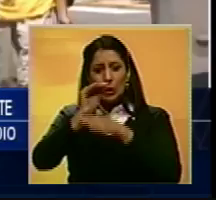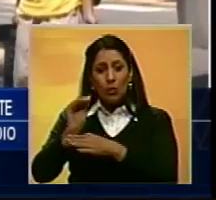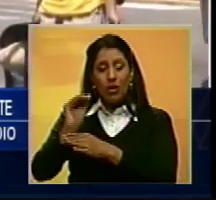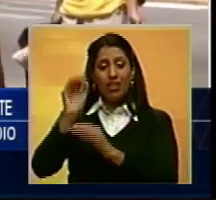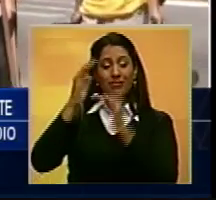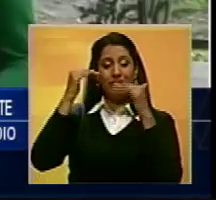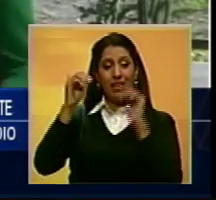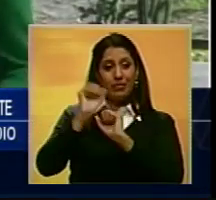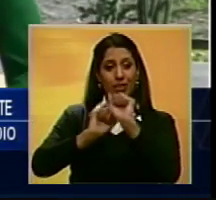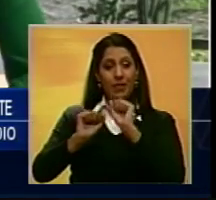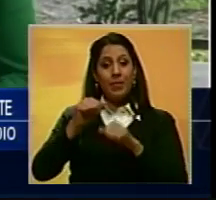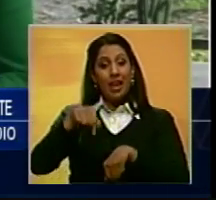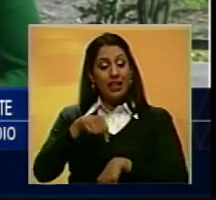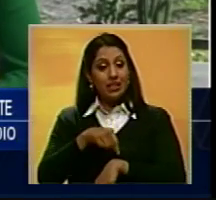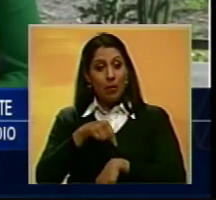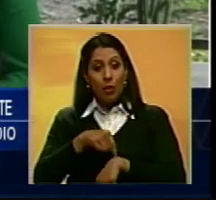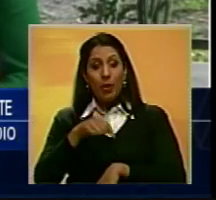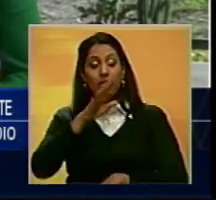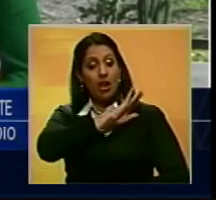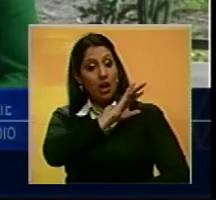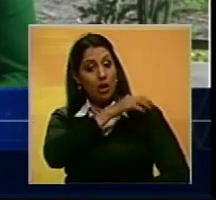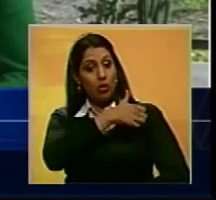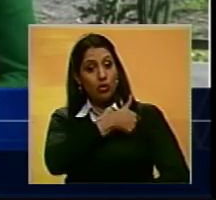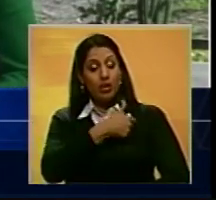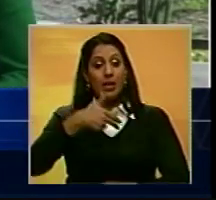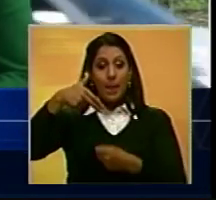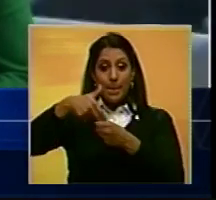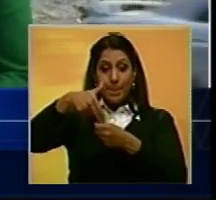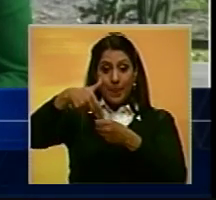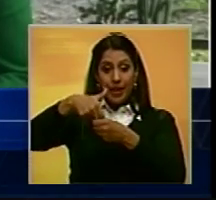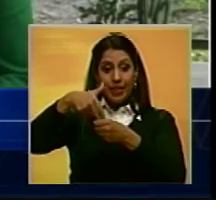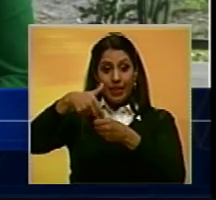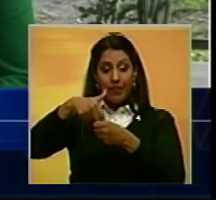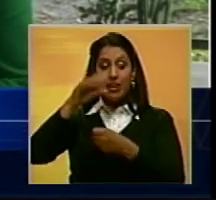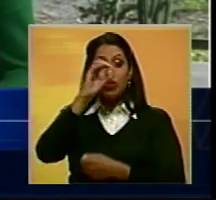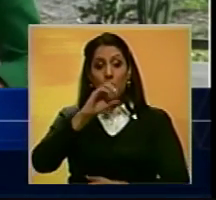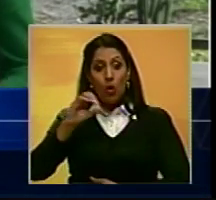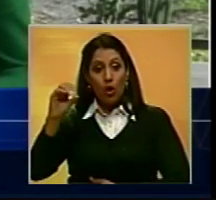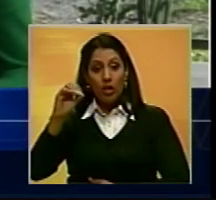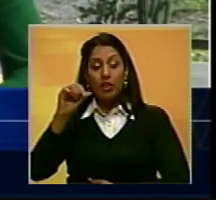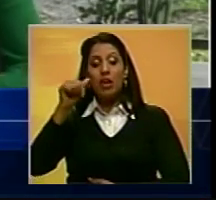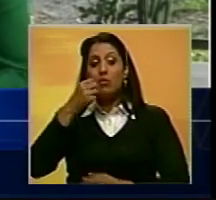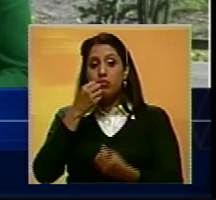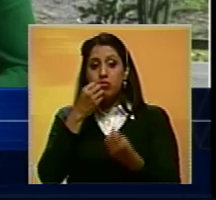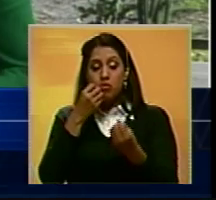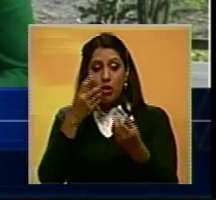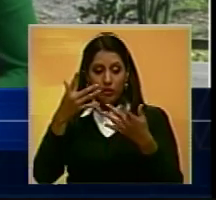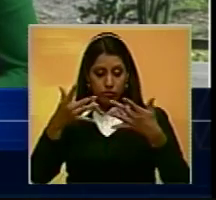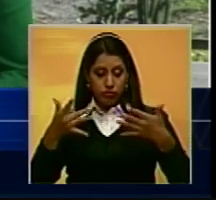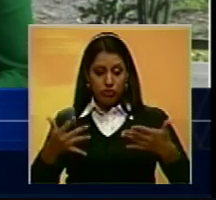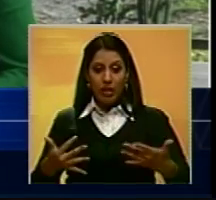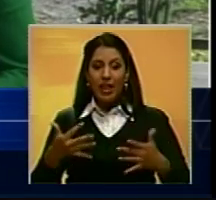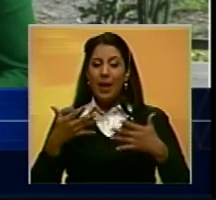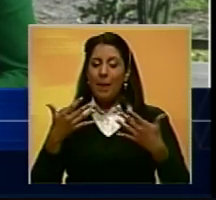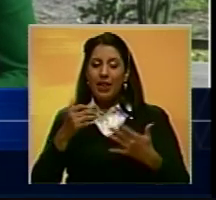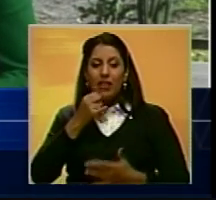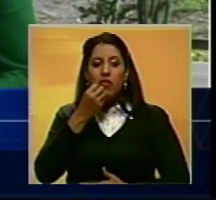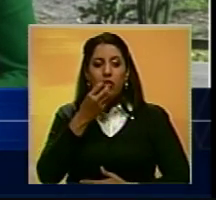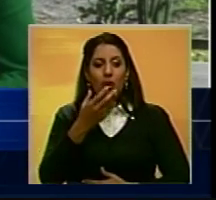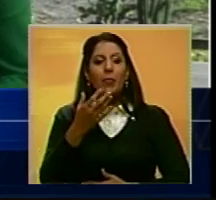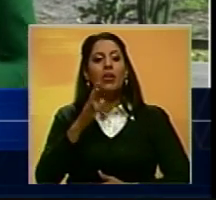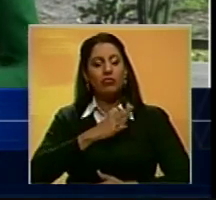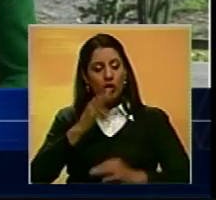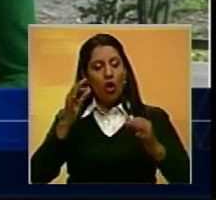y atendidos. Hasta los momentos, las autoridades de PDVSA Refinación Oriente emitieron una nota de prensa para informar que